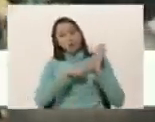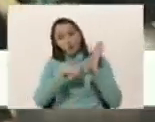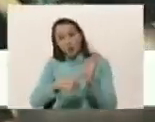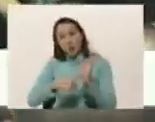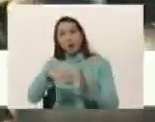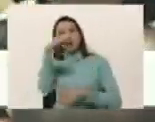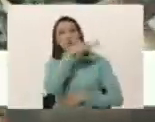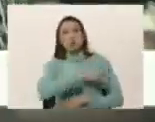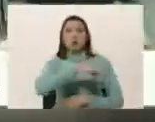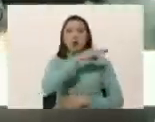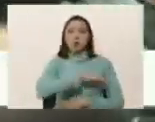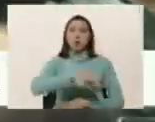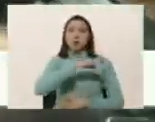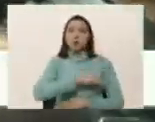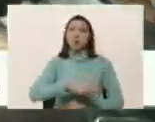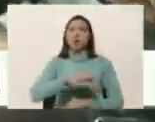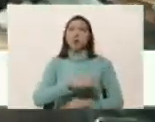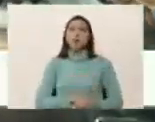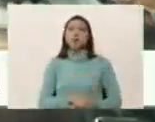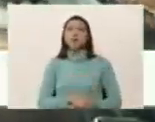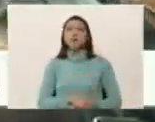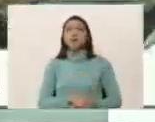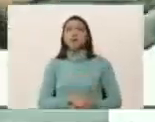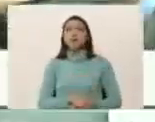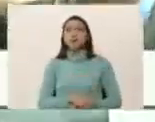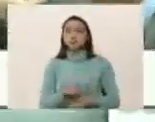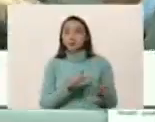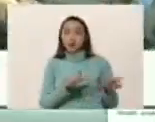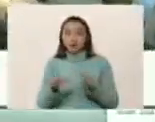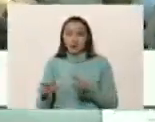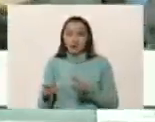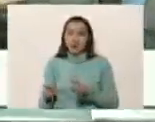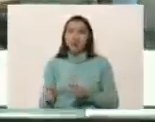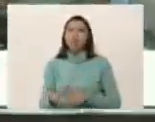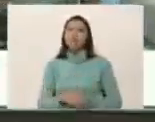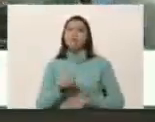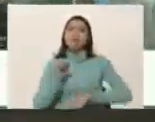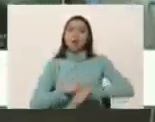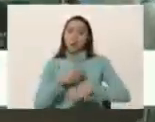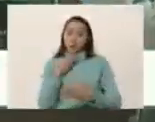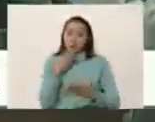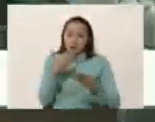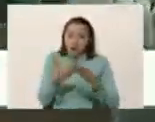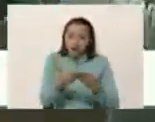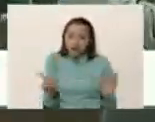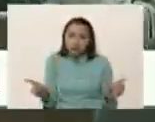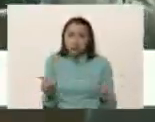decir la palabra que querías este tiempo ejecutada gracias